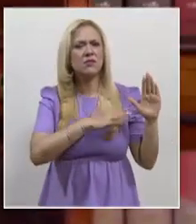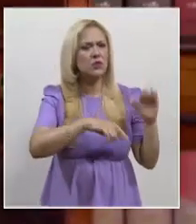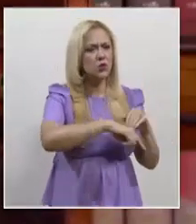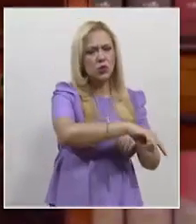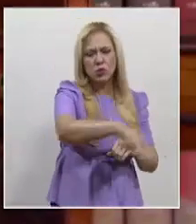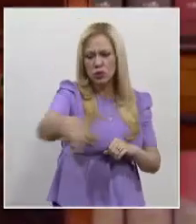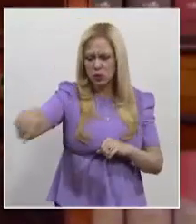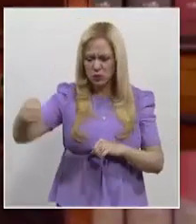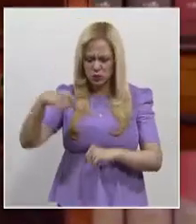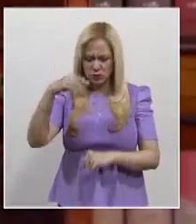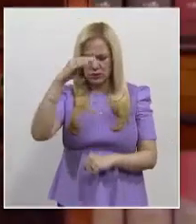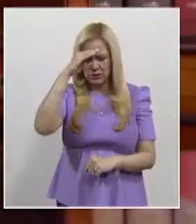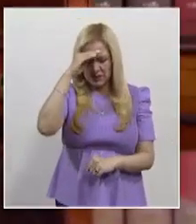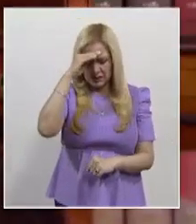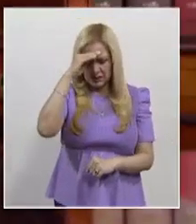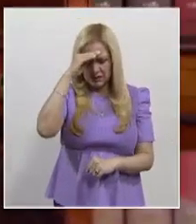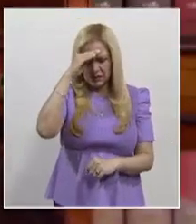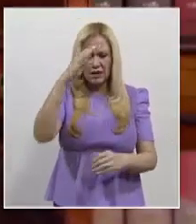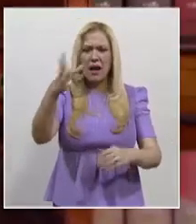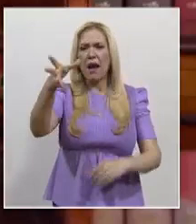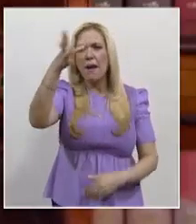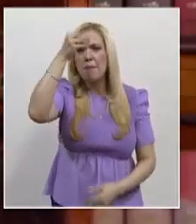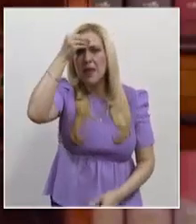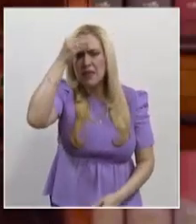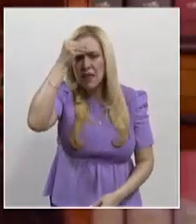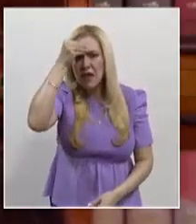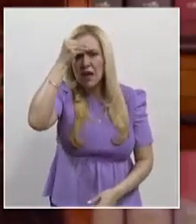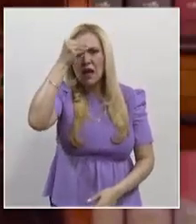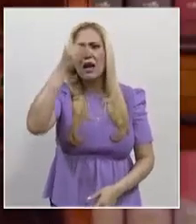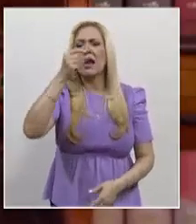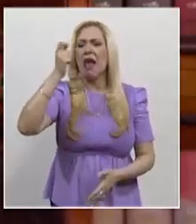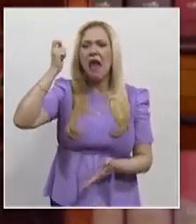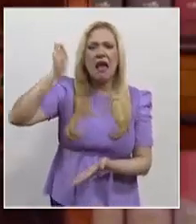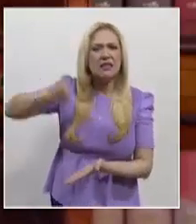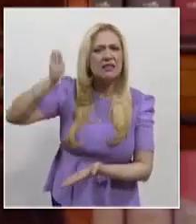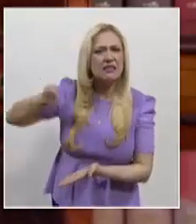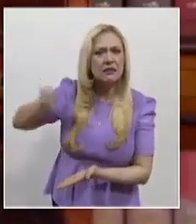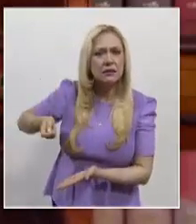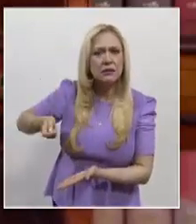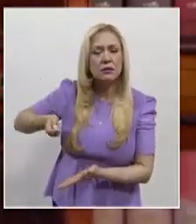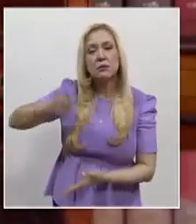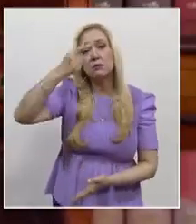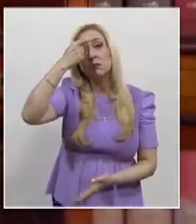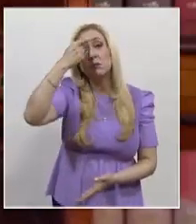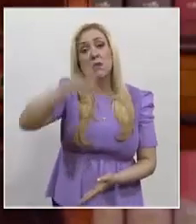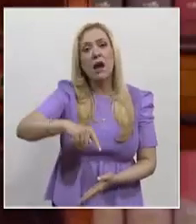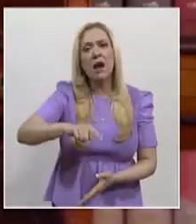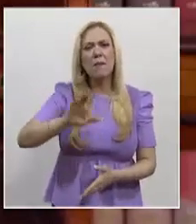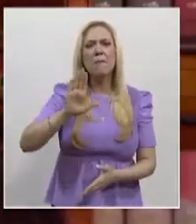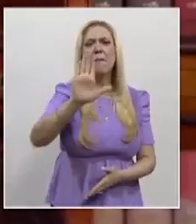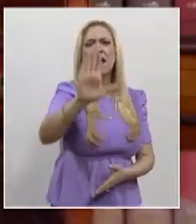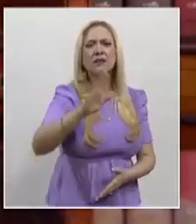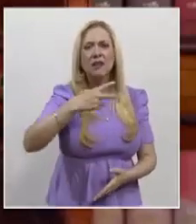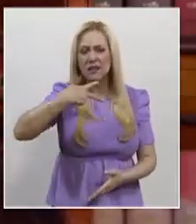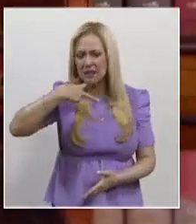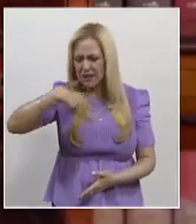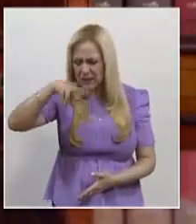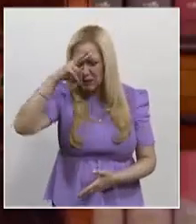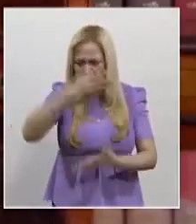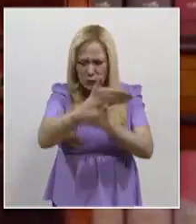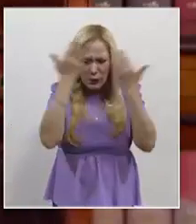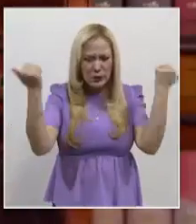sensibilizarnos, capacitarnos e informarnos para hacer frente a la ignorancia y a